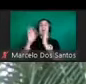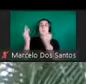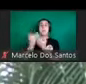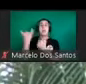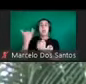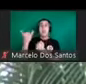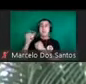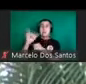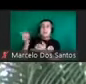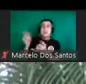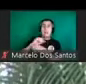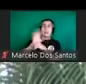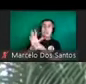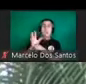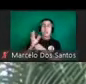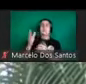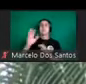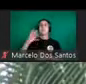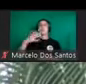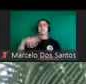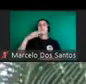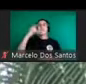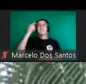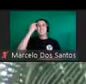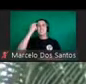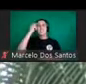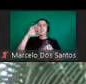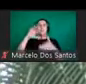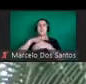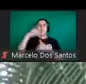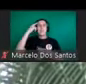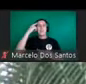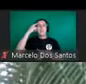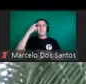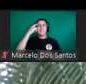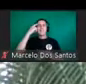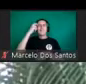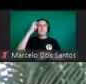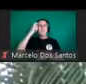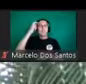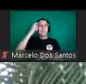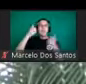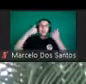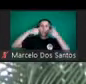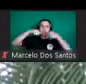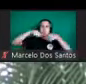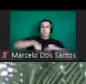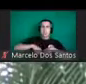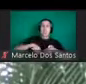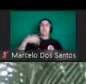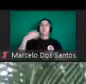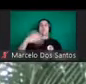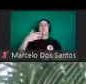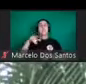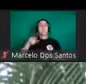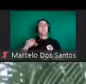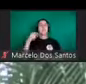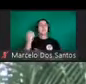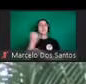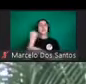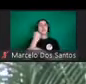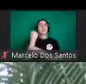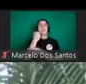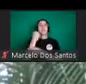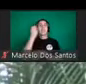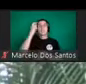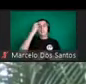familiar. Realmente el tema de salud mental es un tema que tiene que estar muy presente ahora en todo lo que tenga que ver con recursos humanos,